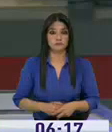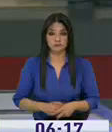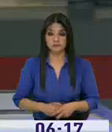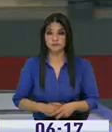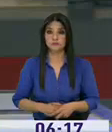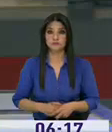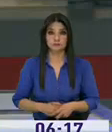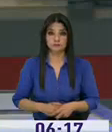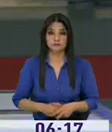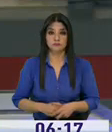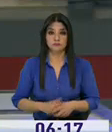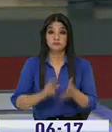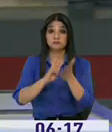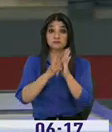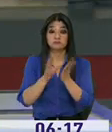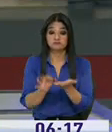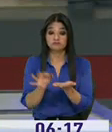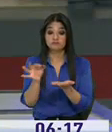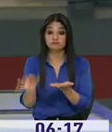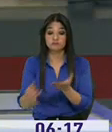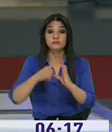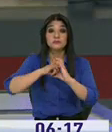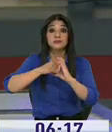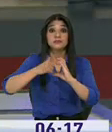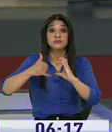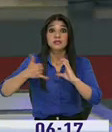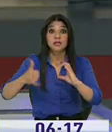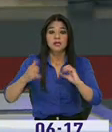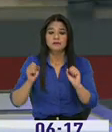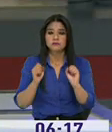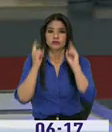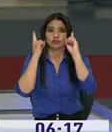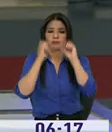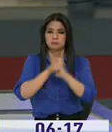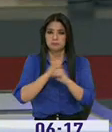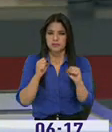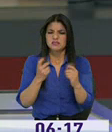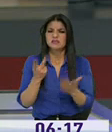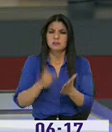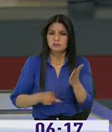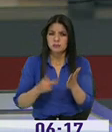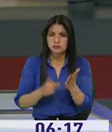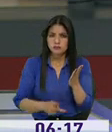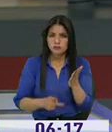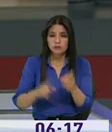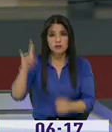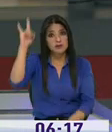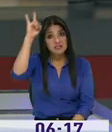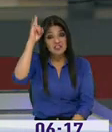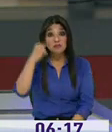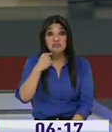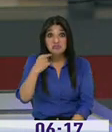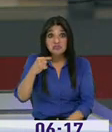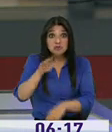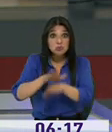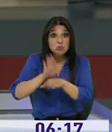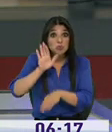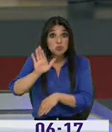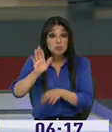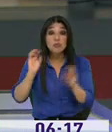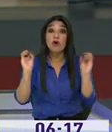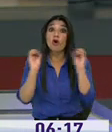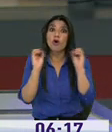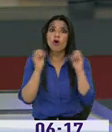los vecinos en el cantón santelena están realmente sorprendidos será acción del decían ellos o quizás una